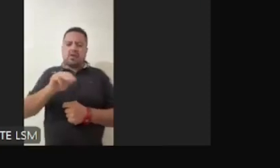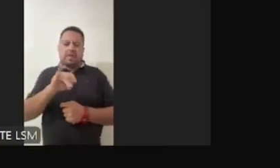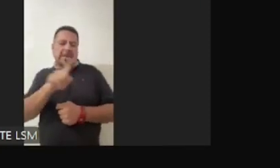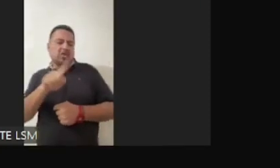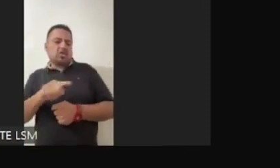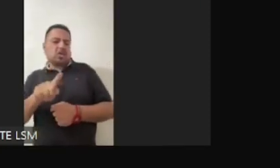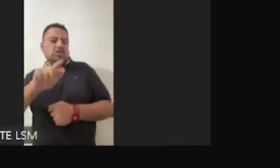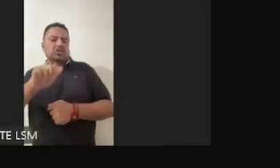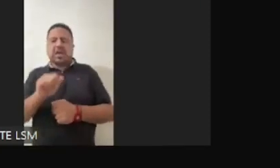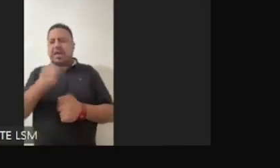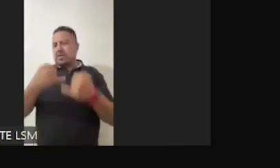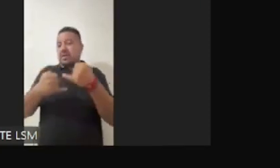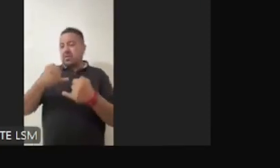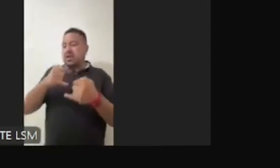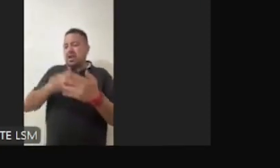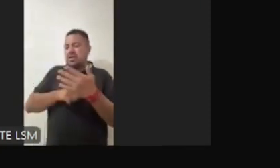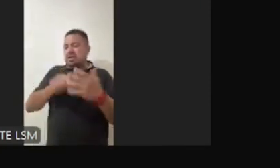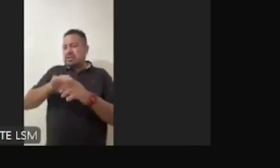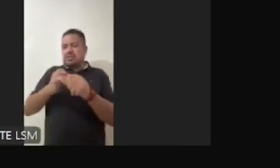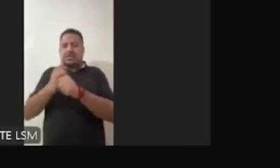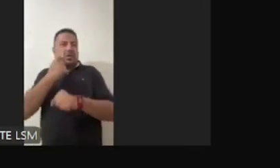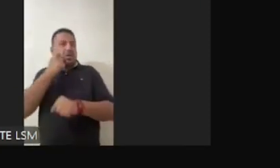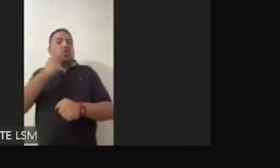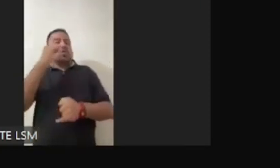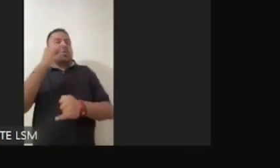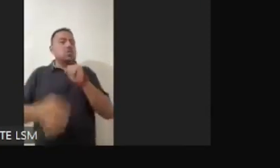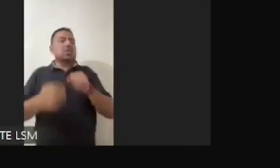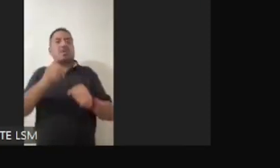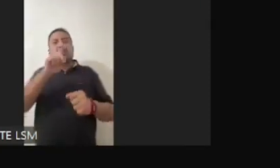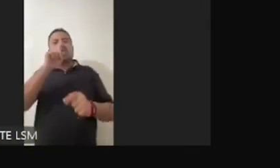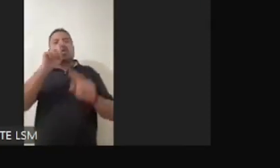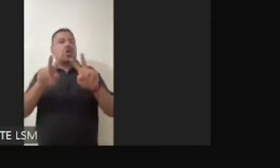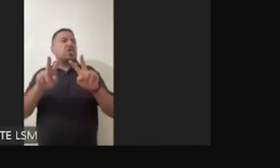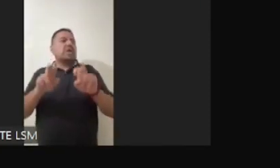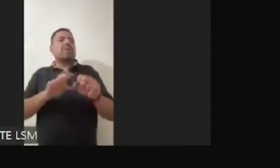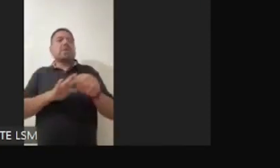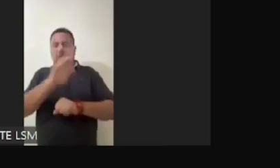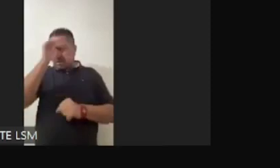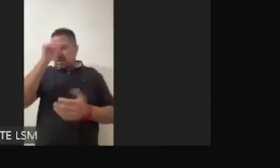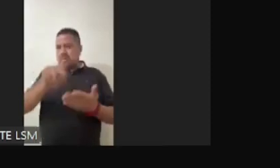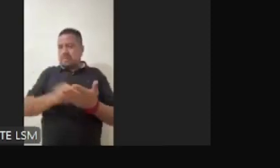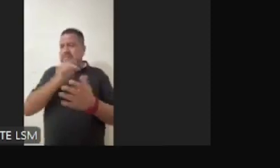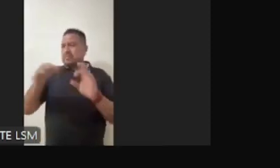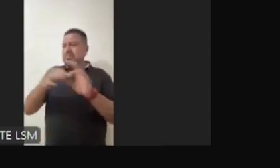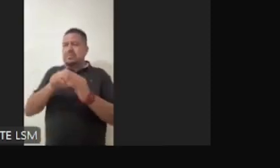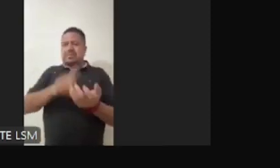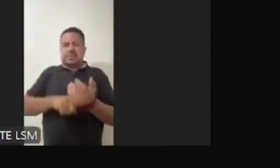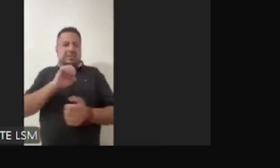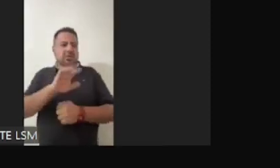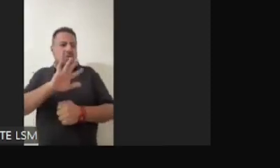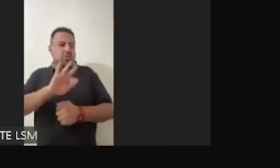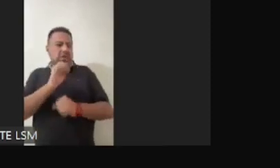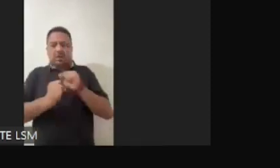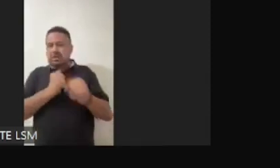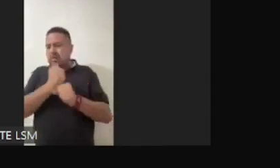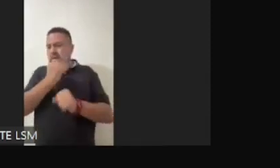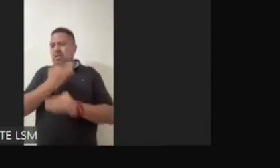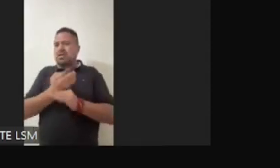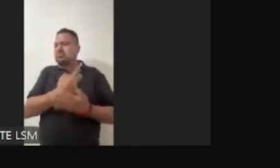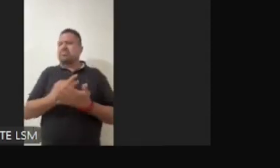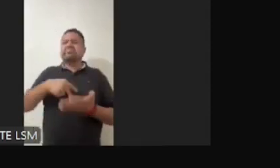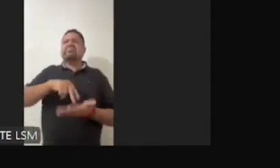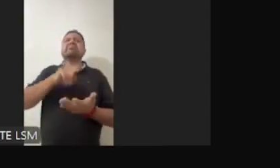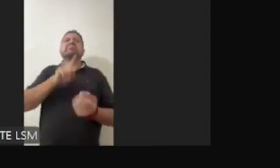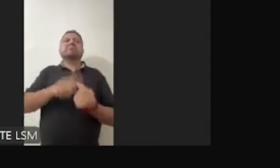tribunal electoral del Estado de Guerrero y el último asunto listado es el audo convenio tribunal 040 de este año los comparecientes son